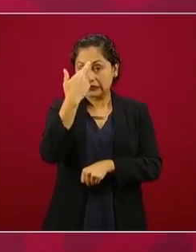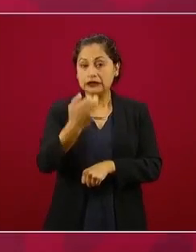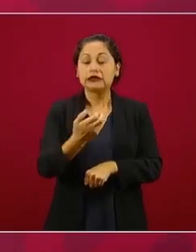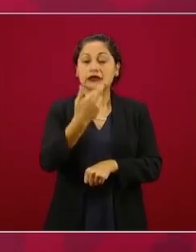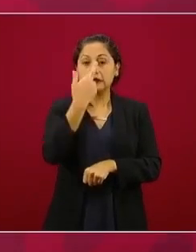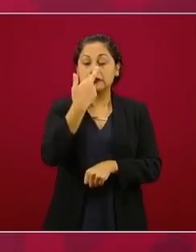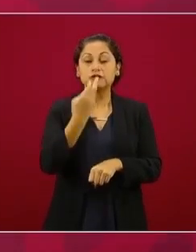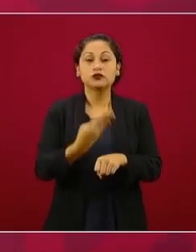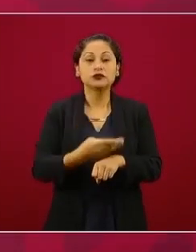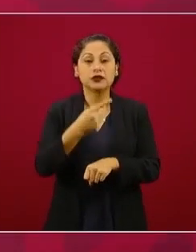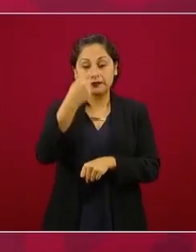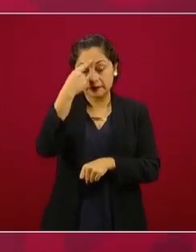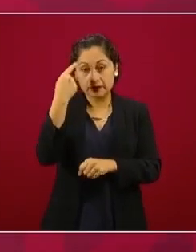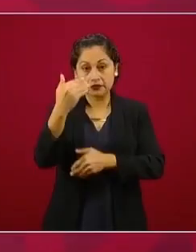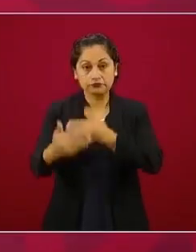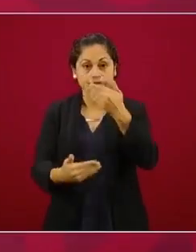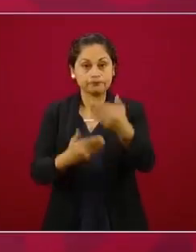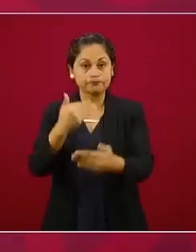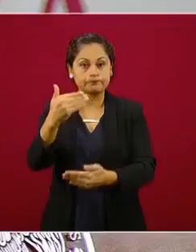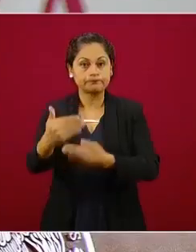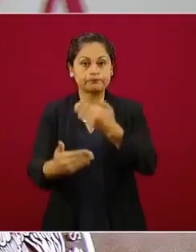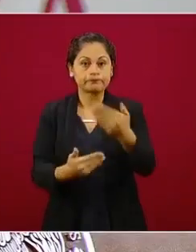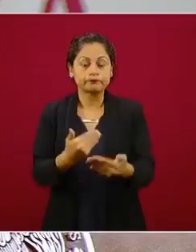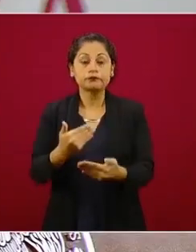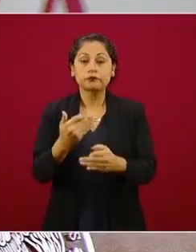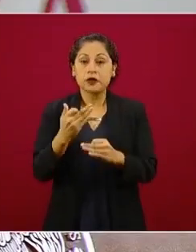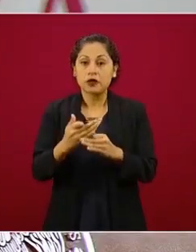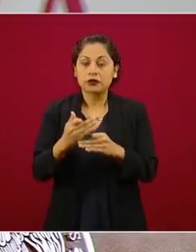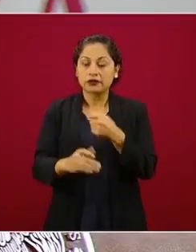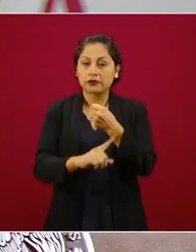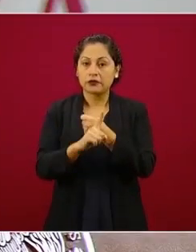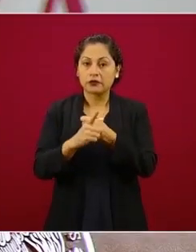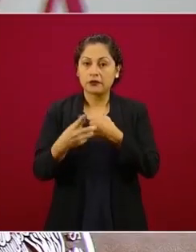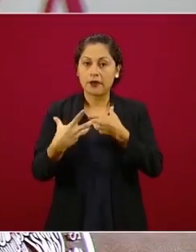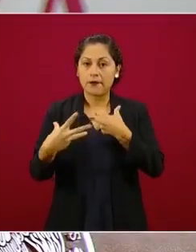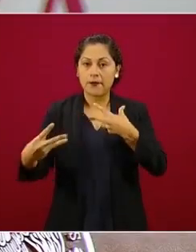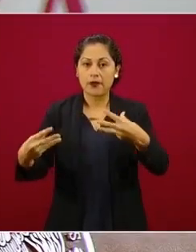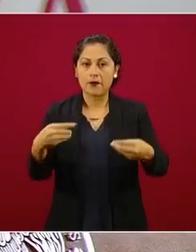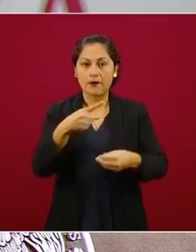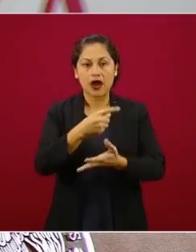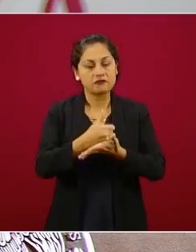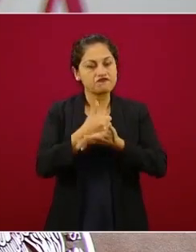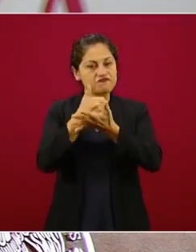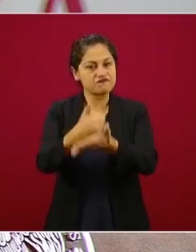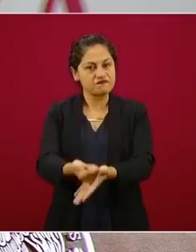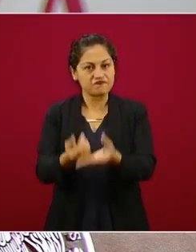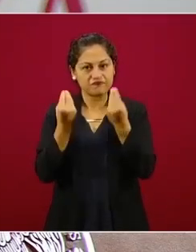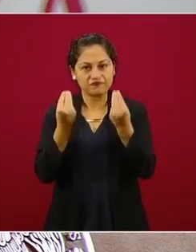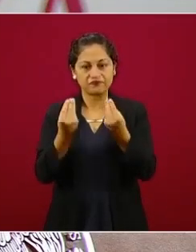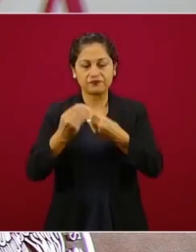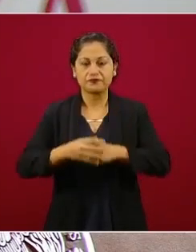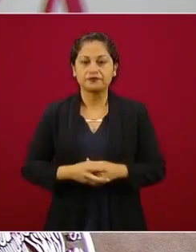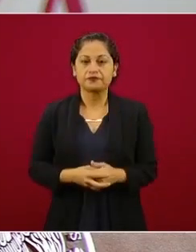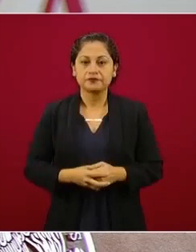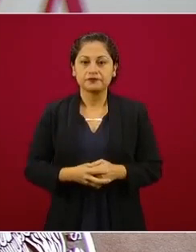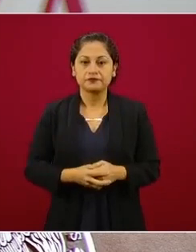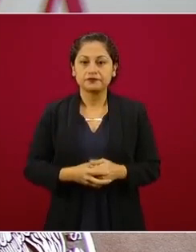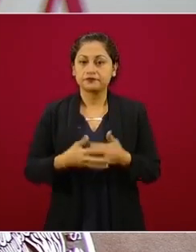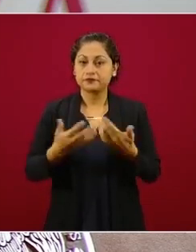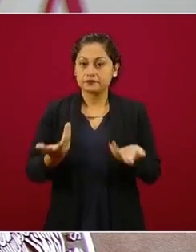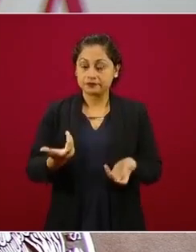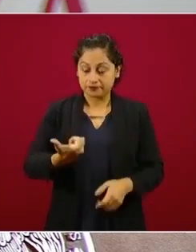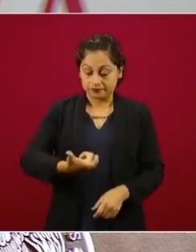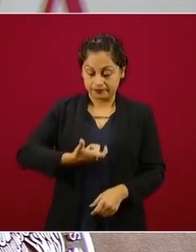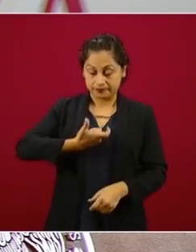en el combate a esta pandemia. Y como lo hemos dicho, la medalla de plata